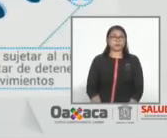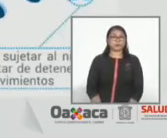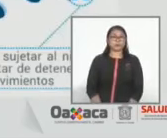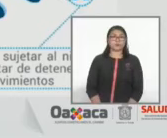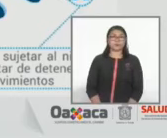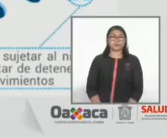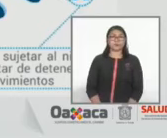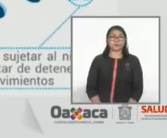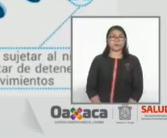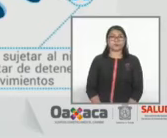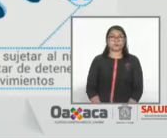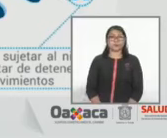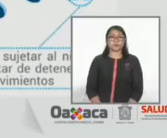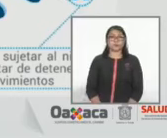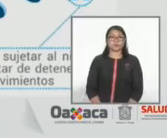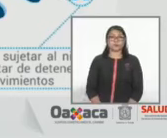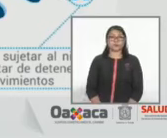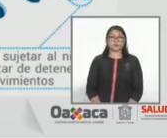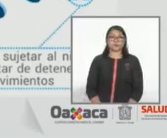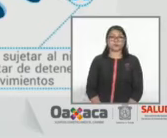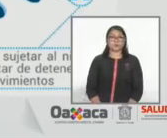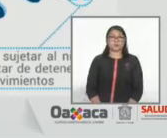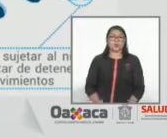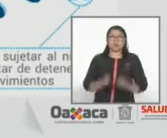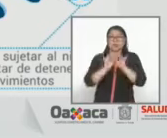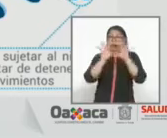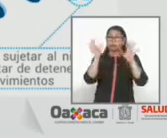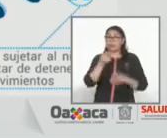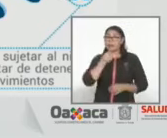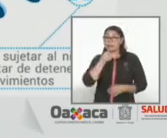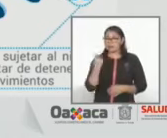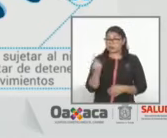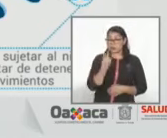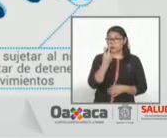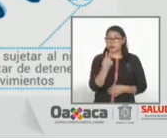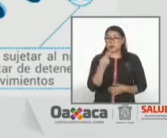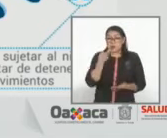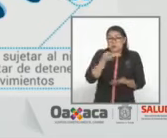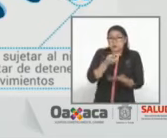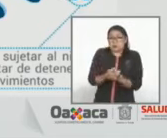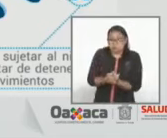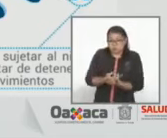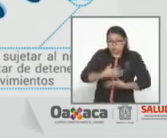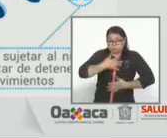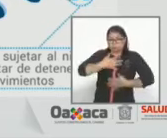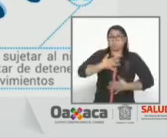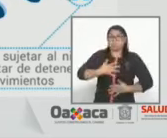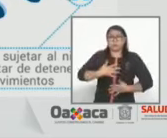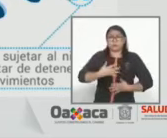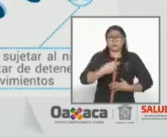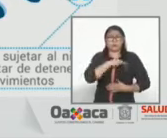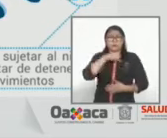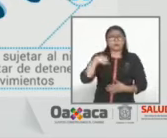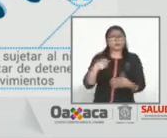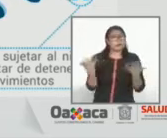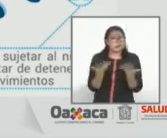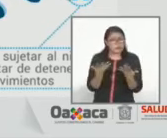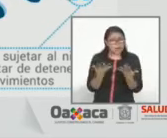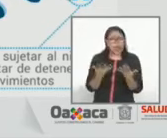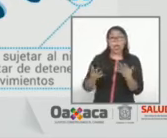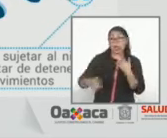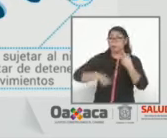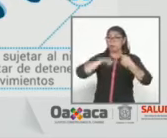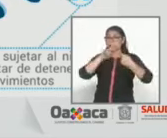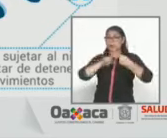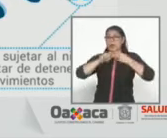¿Qué vamos a hacer si tenemos a un niño que tiene una crisis epiléptica? Primero tenemos que mantener la calma. Hay que